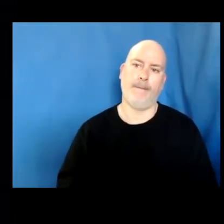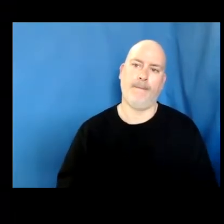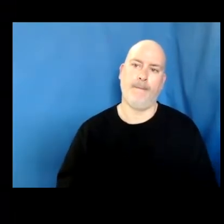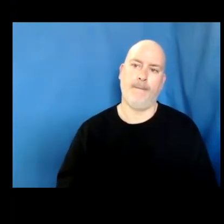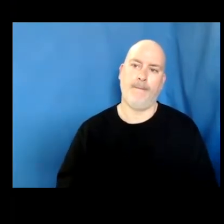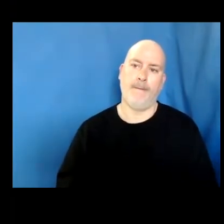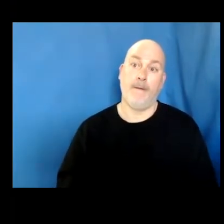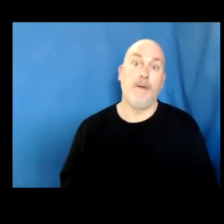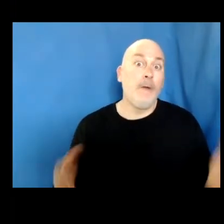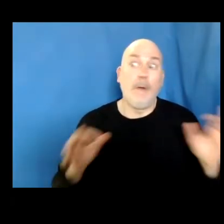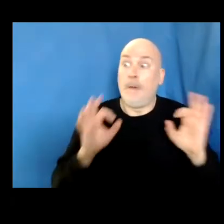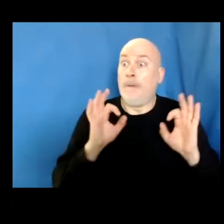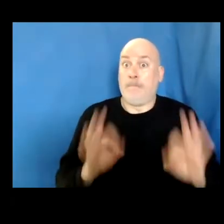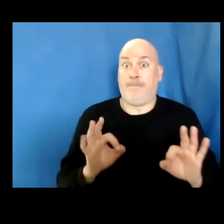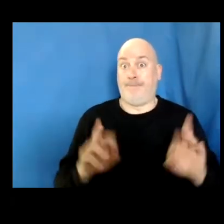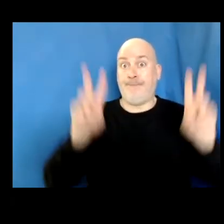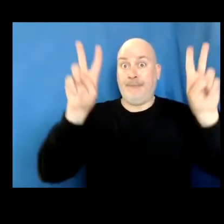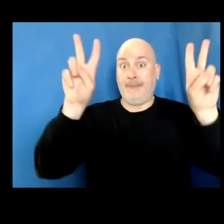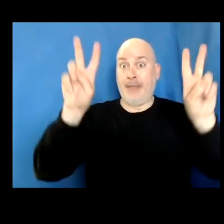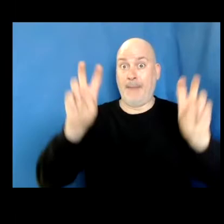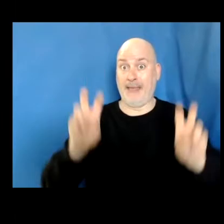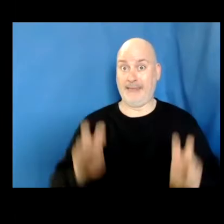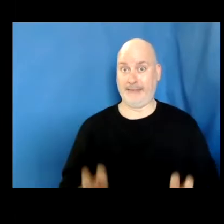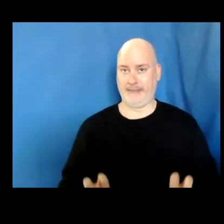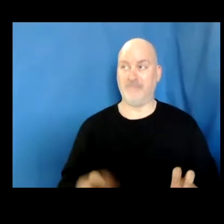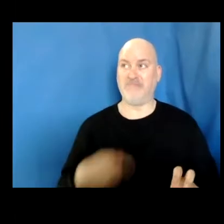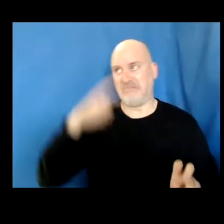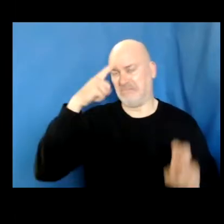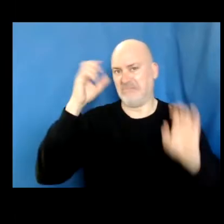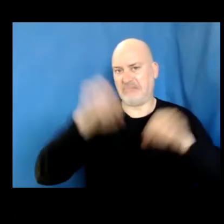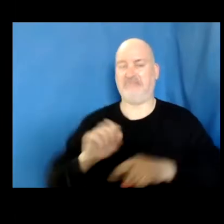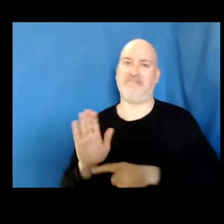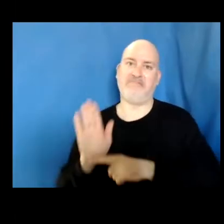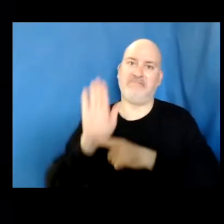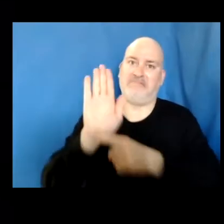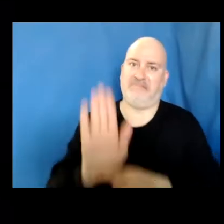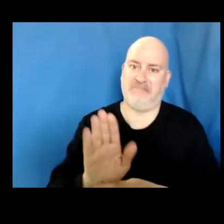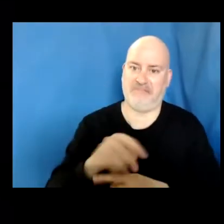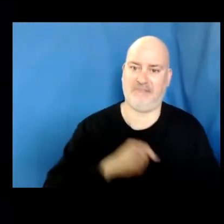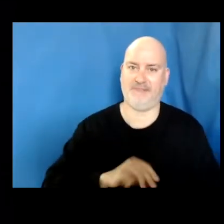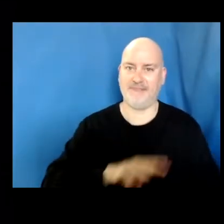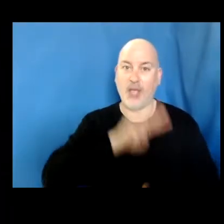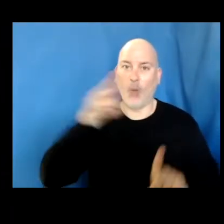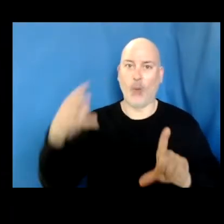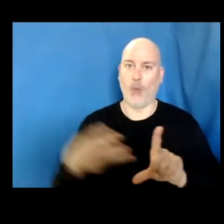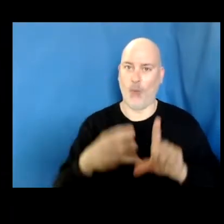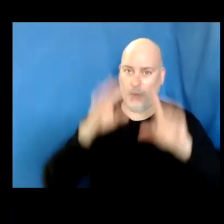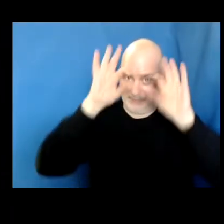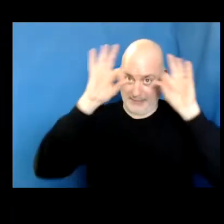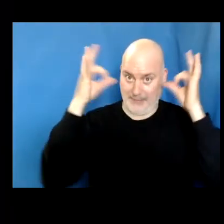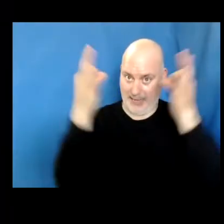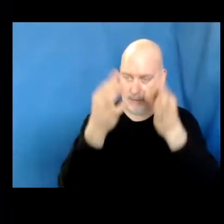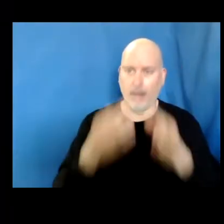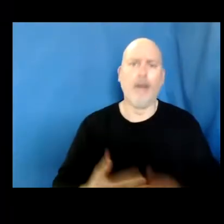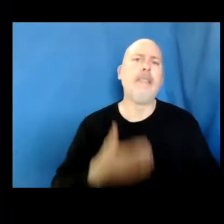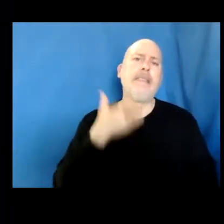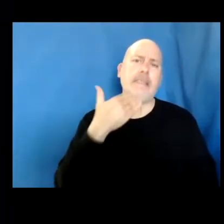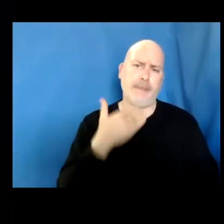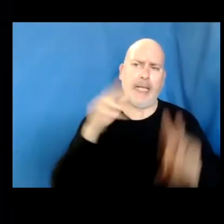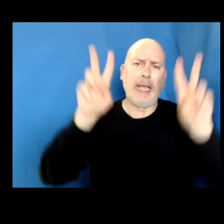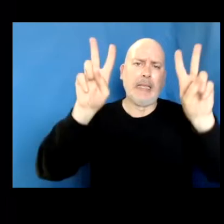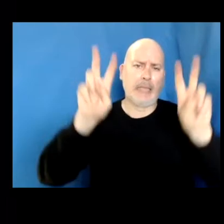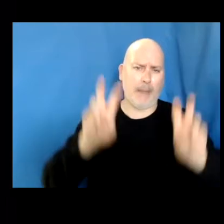En principio, estos son los temas que hemos decidido poner en este webinar. Sabemos que hay muchos más temas que nos pueden